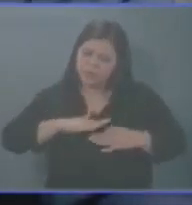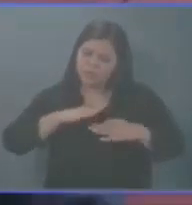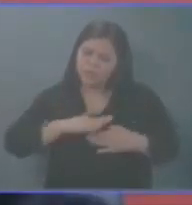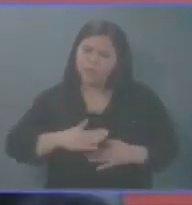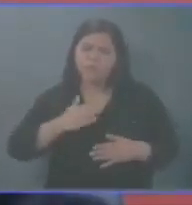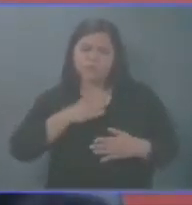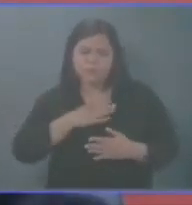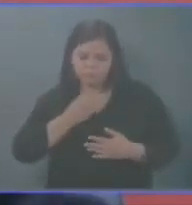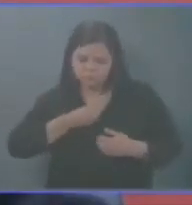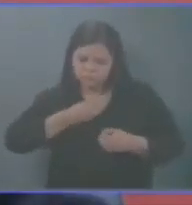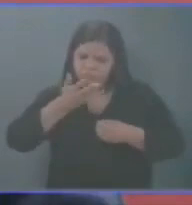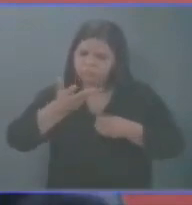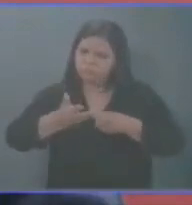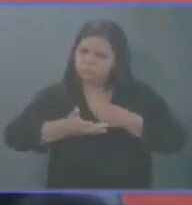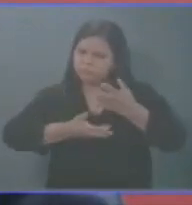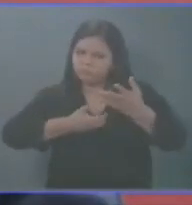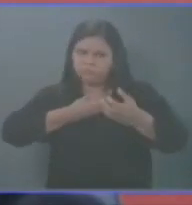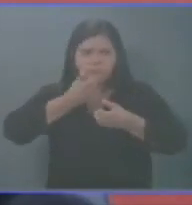querido ser